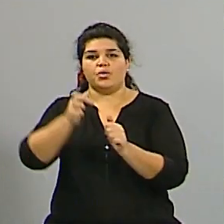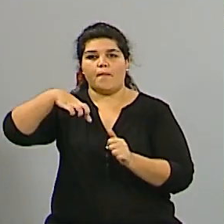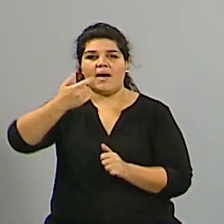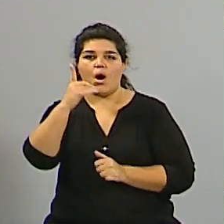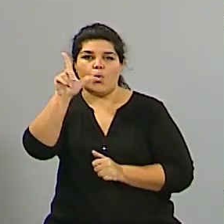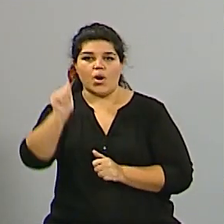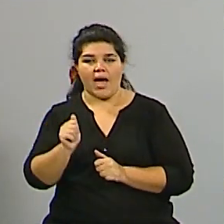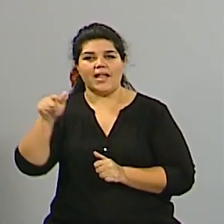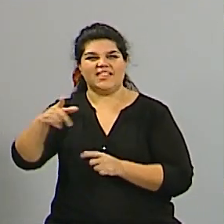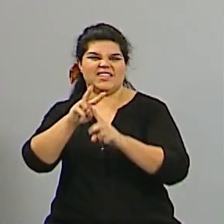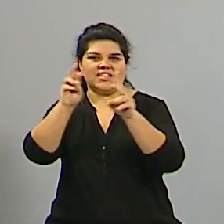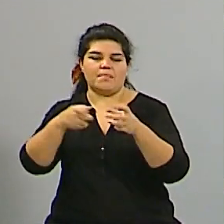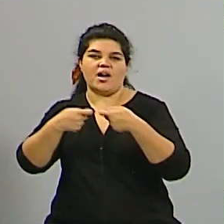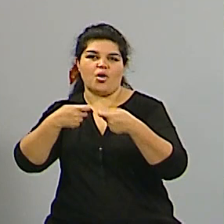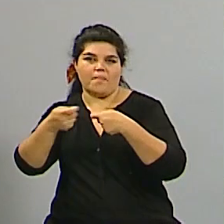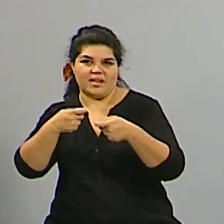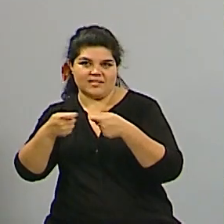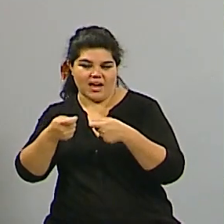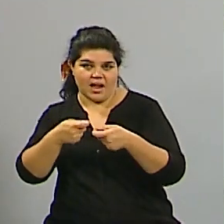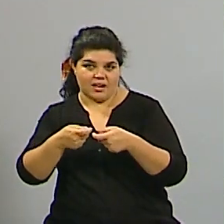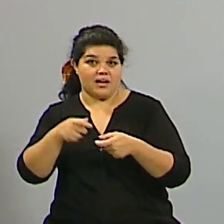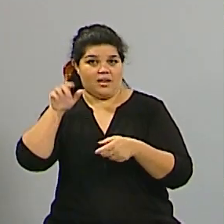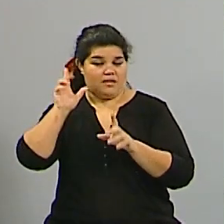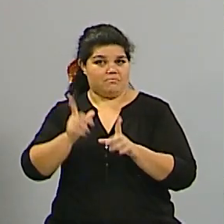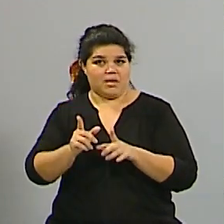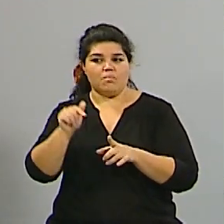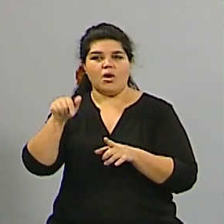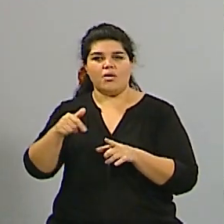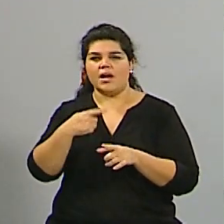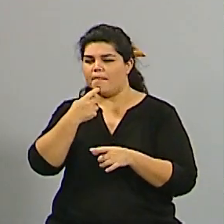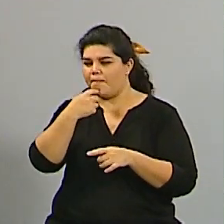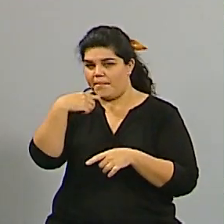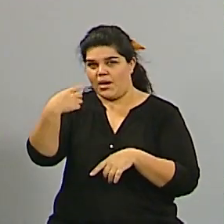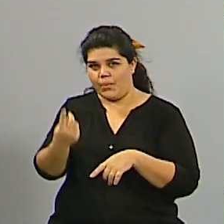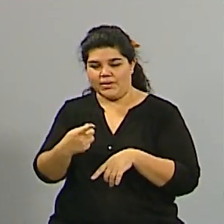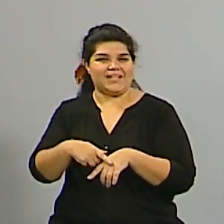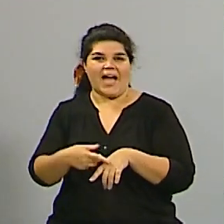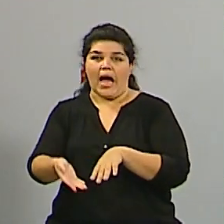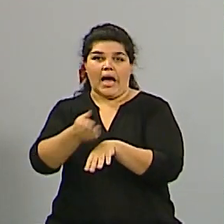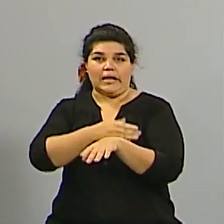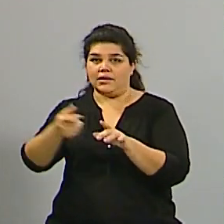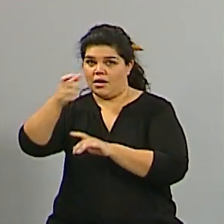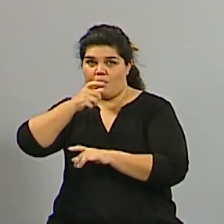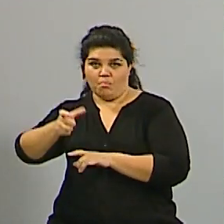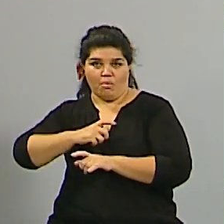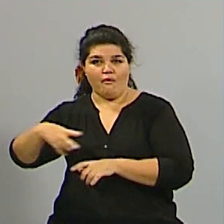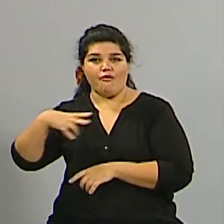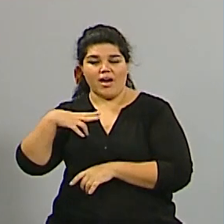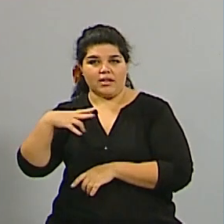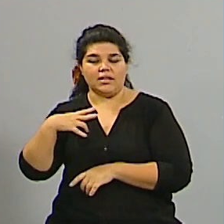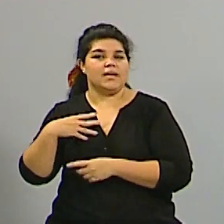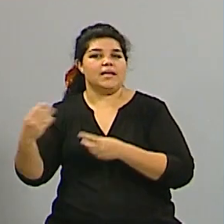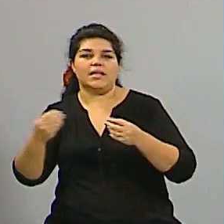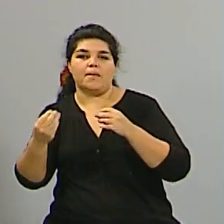es investigadora del CONICET y docente de la UBA. Paula, nos habíamos quedado en el tema de las plataformas y cómo en otras partes del mundo, de